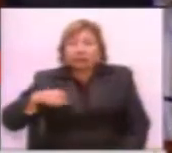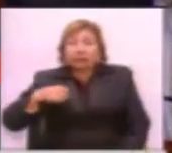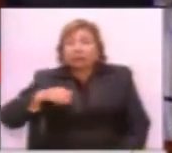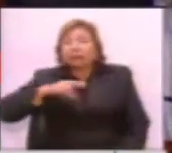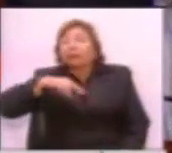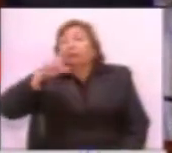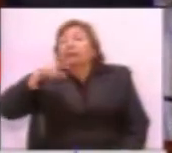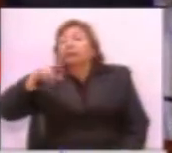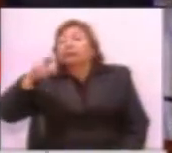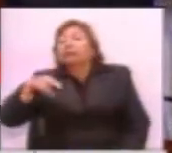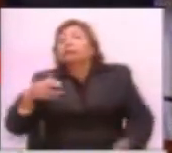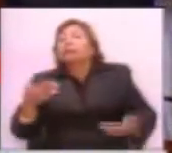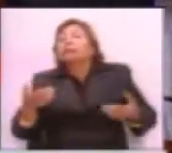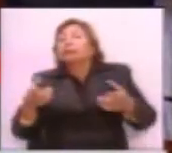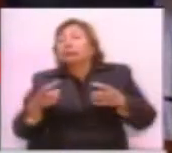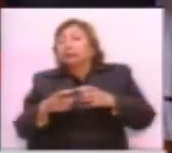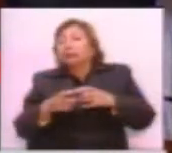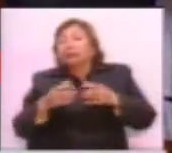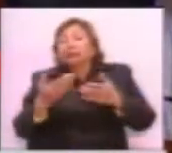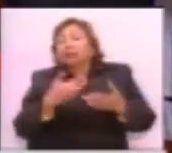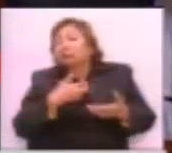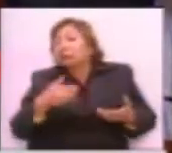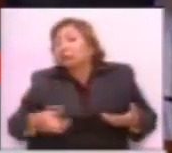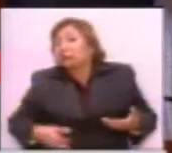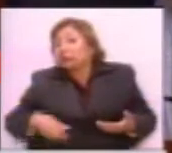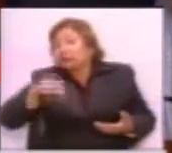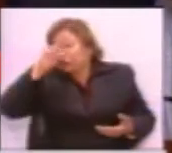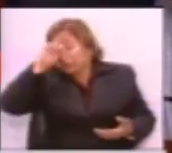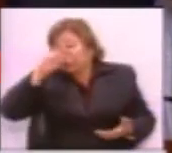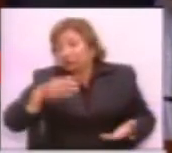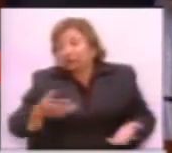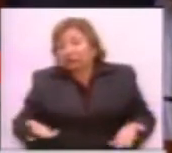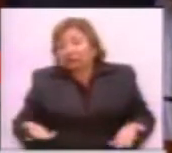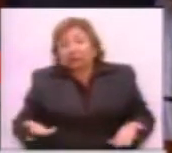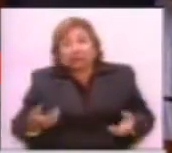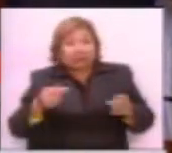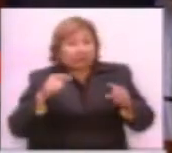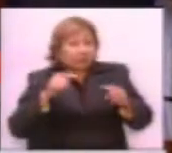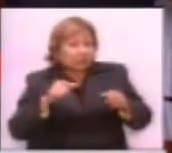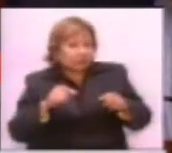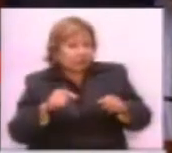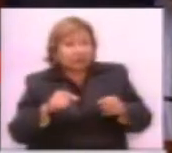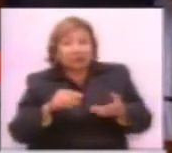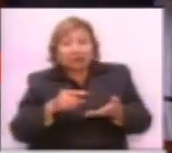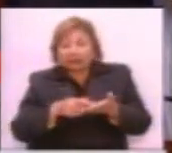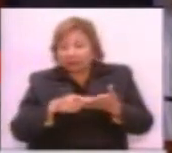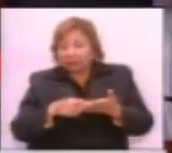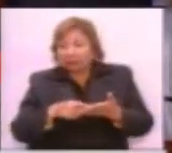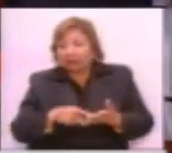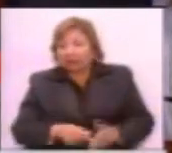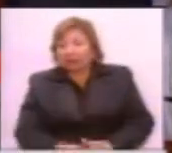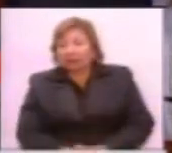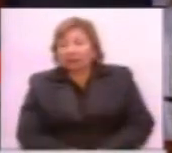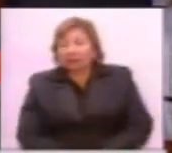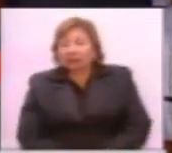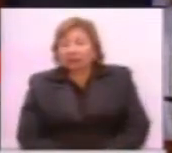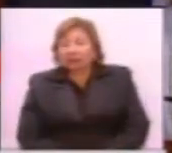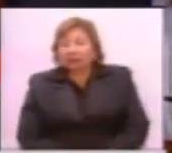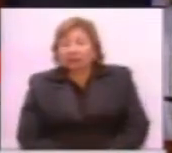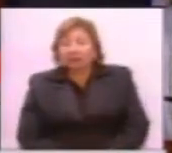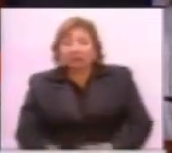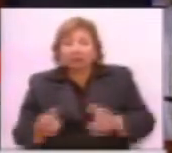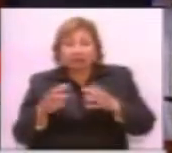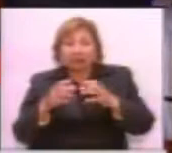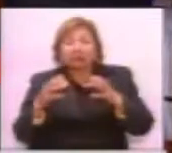regional, o al Congreso o a la Presidencia de la República. En ese dictamen que también está en la Comisión